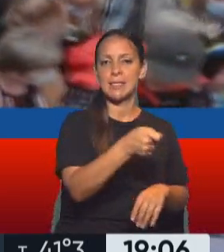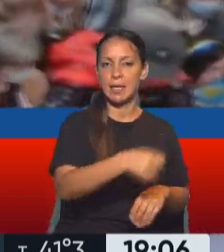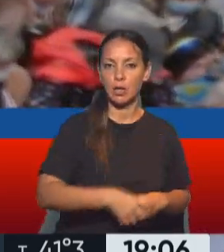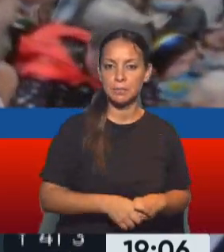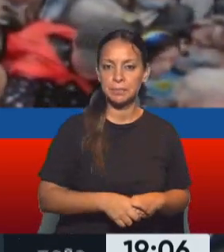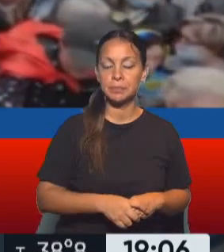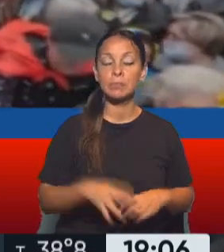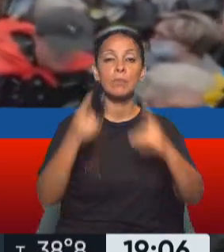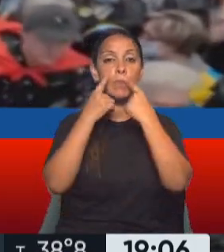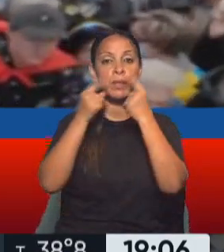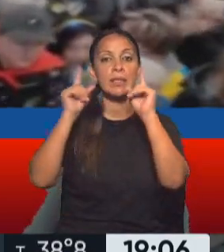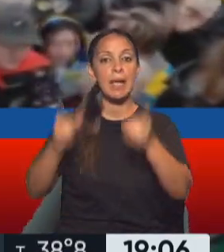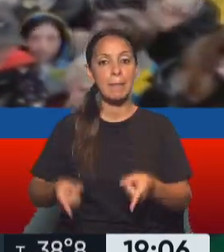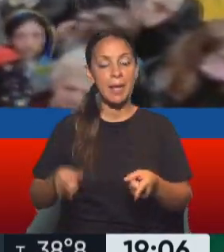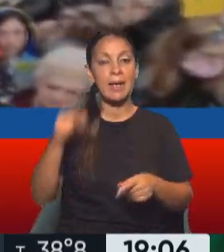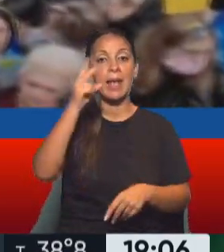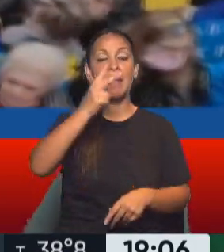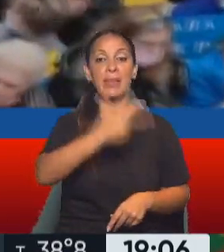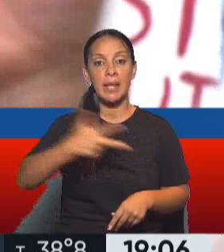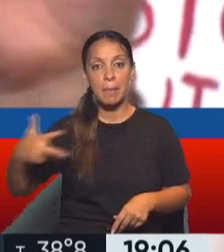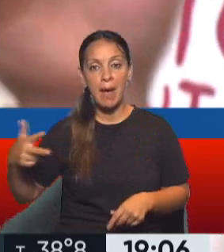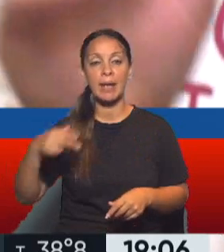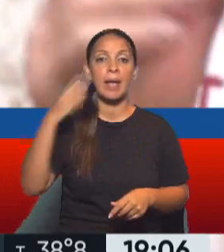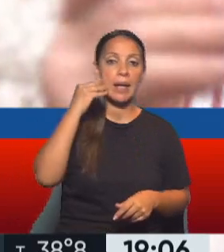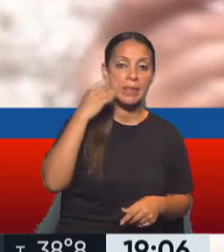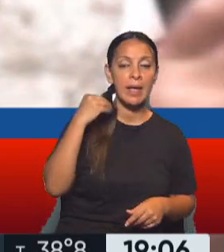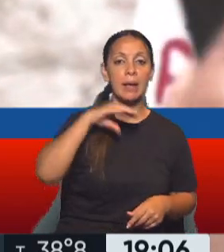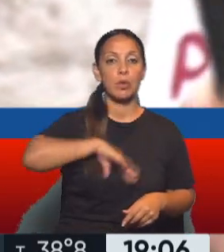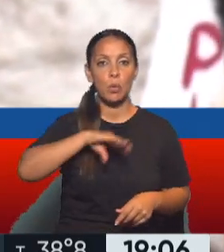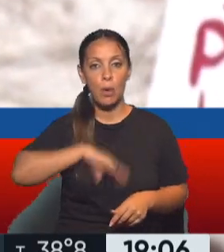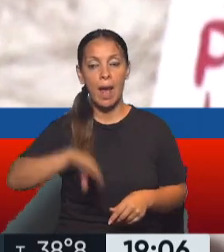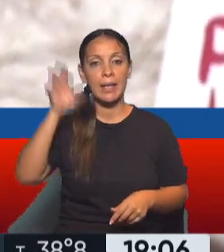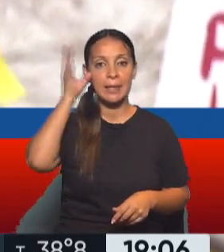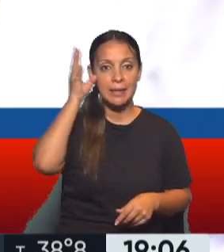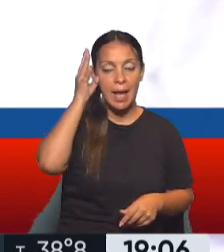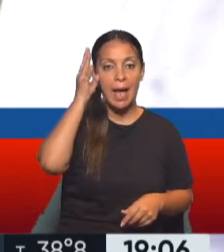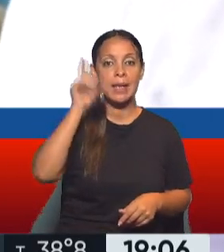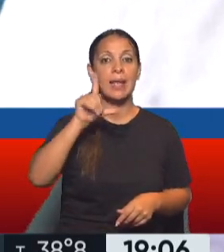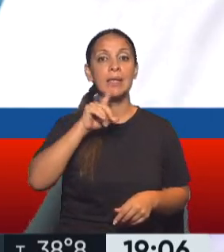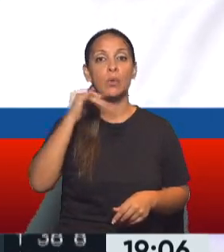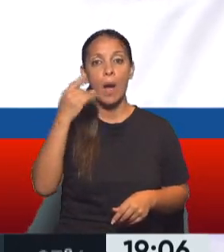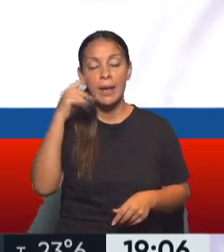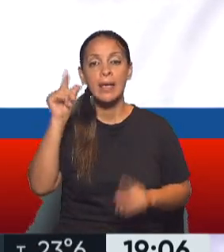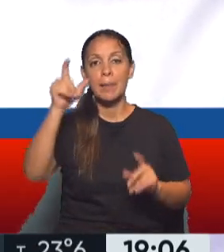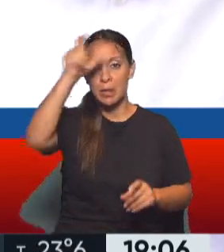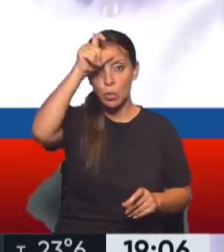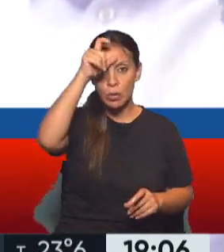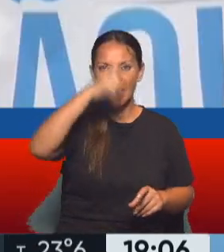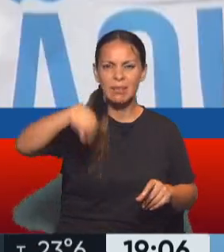sus réplicas en las capitales de Dinamarca, Inglaterra, Italia, Portugal, Lituania y en Turquía, donde se